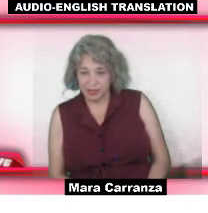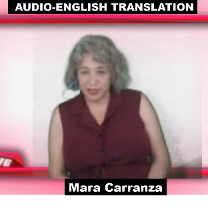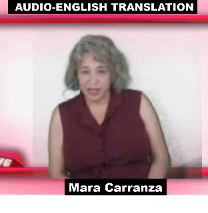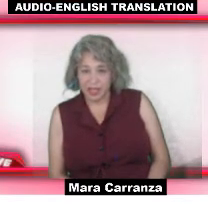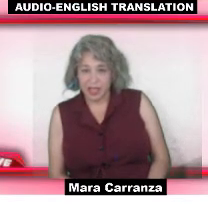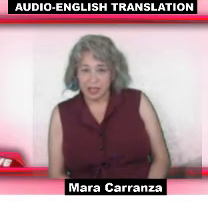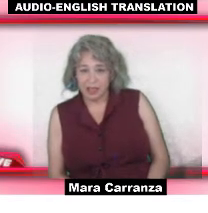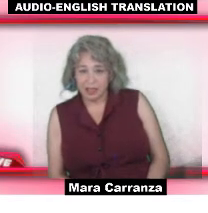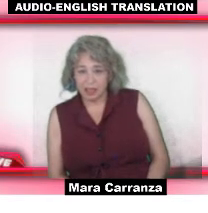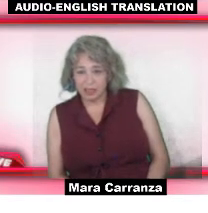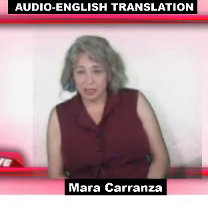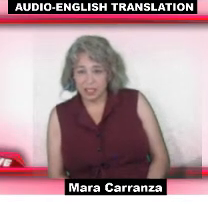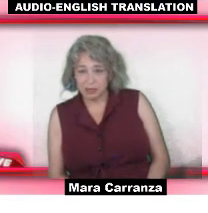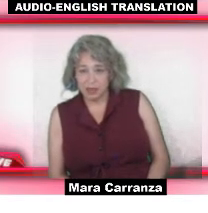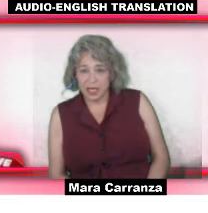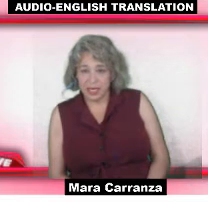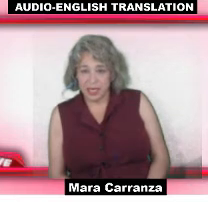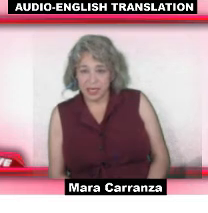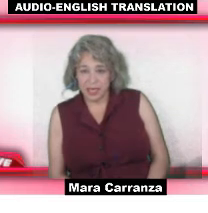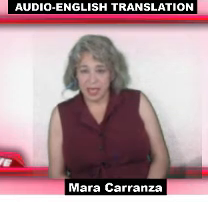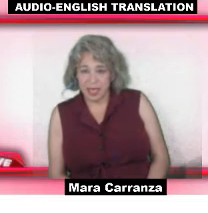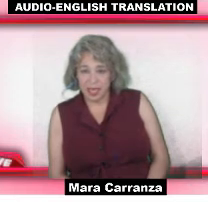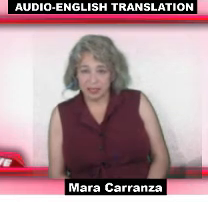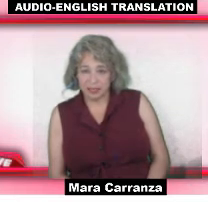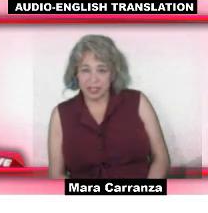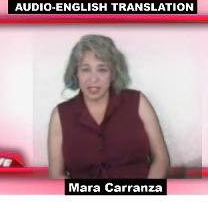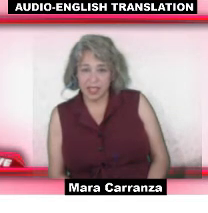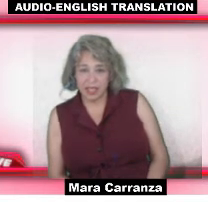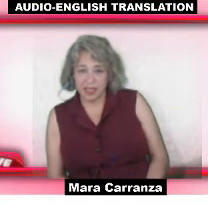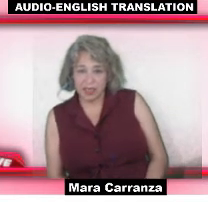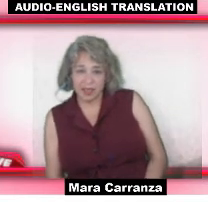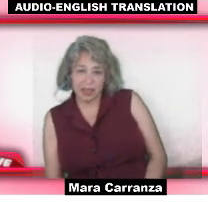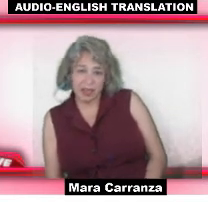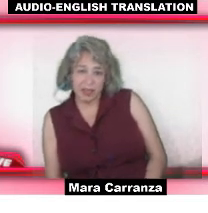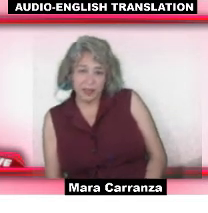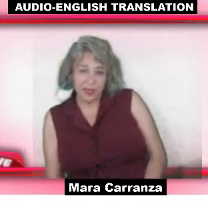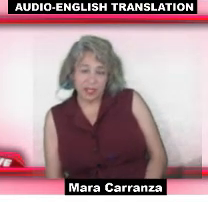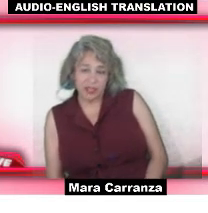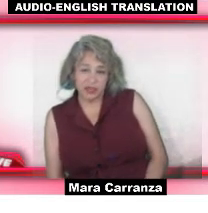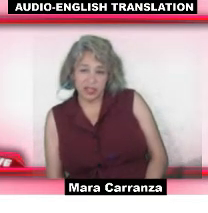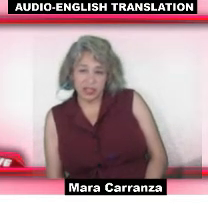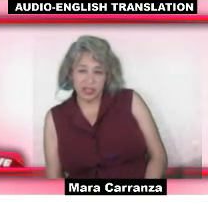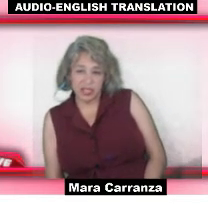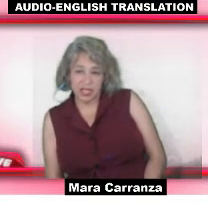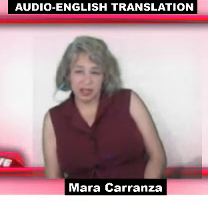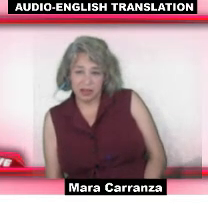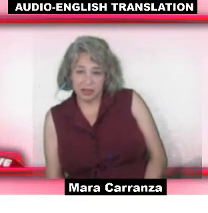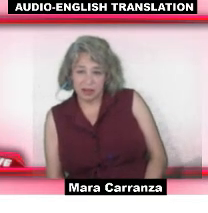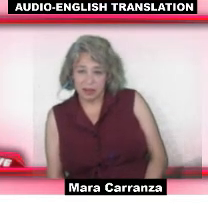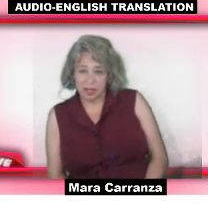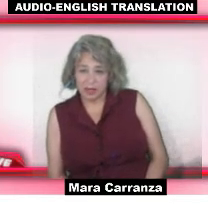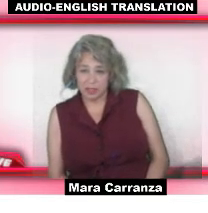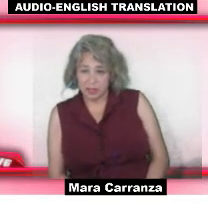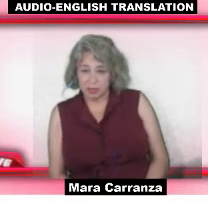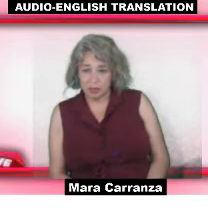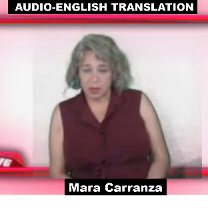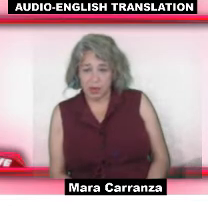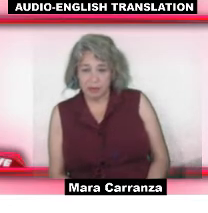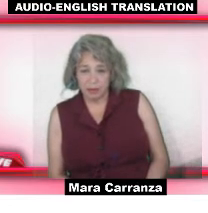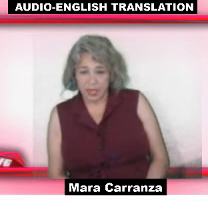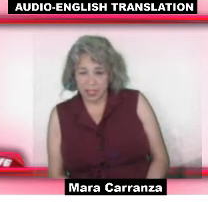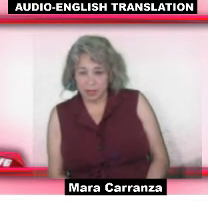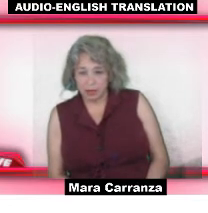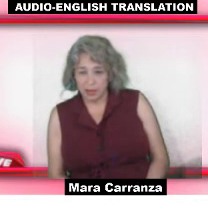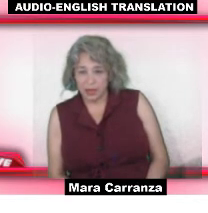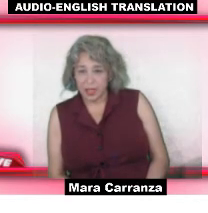anunció este lunes compensatorias a las importaciones del acero estructural provenientes de México, luego de una investigación determinará que